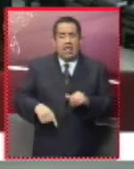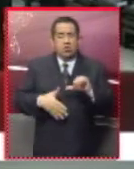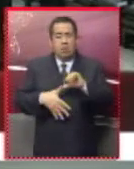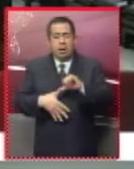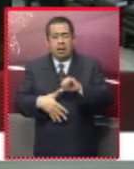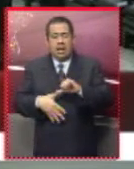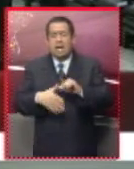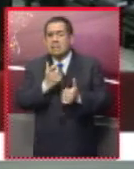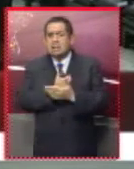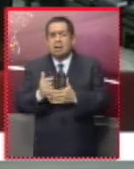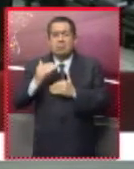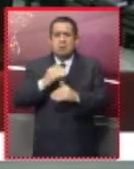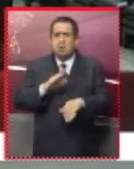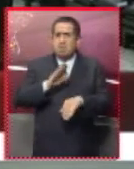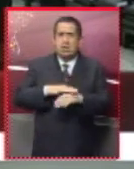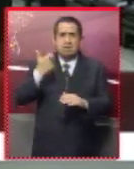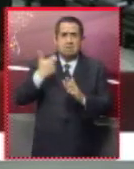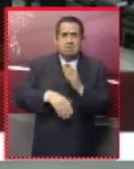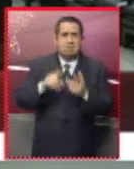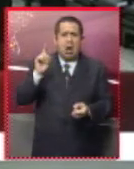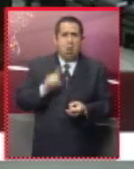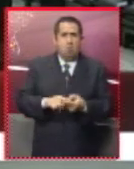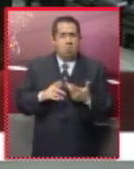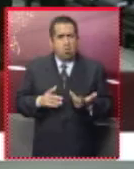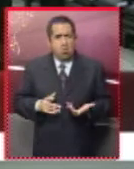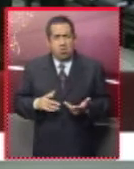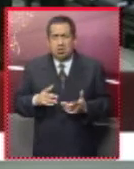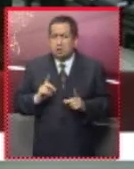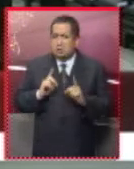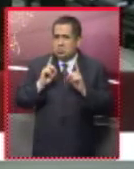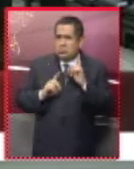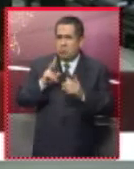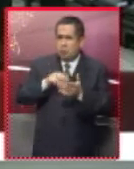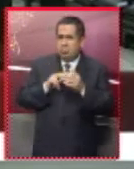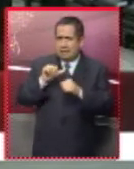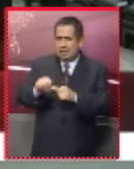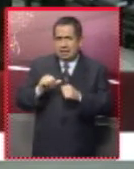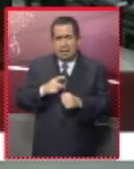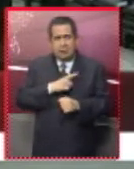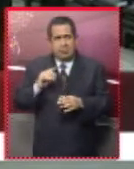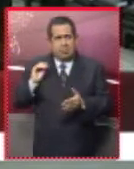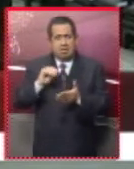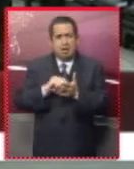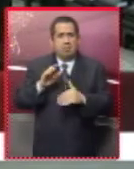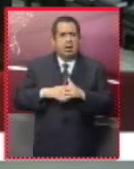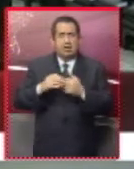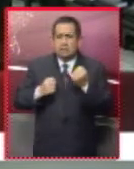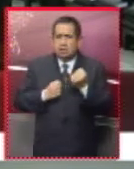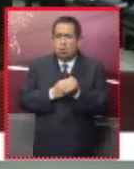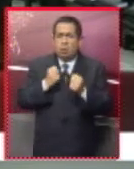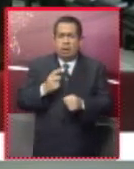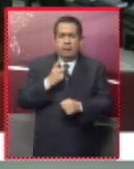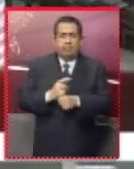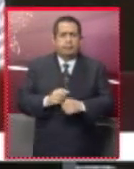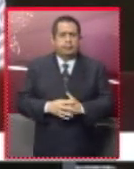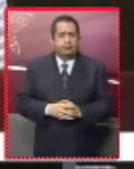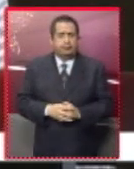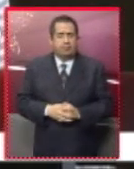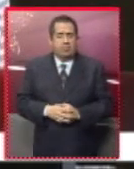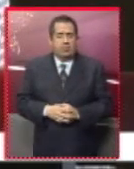Latinoamérica. Expresó su desconfianza del presupuesto 2016 y que impulse el crecimiento y garantice la estabilidad económica.